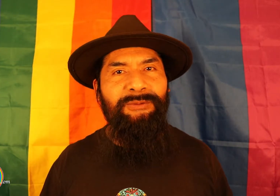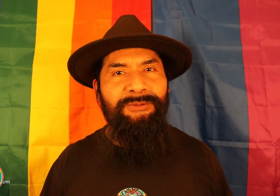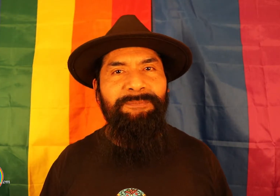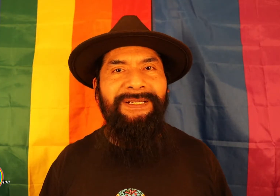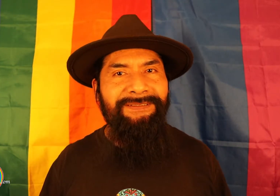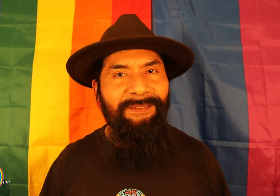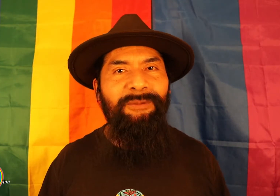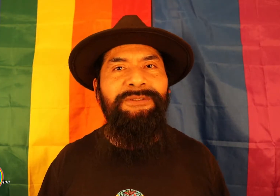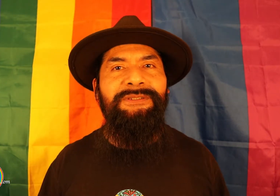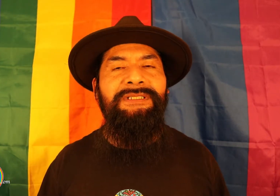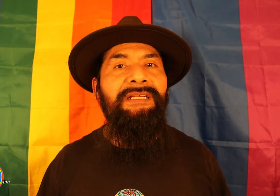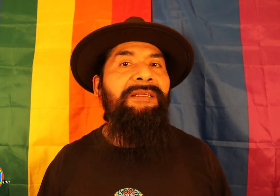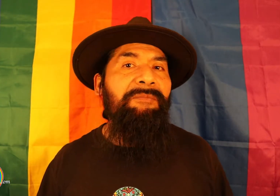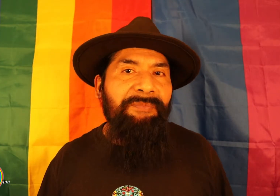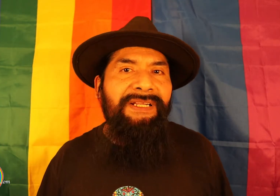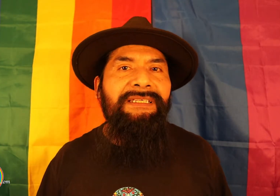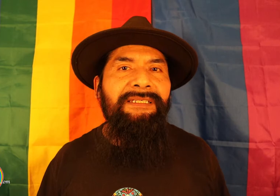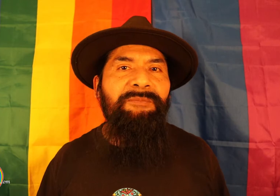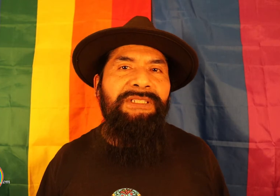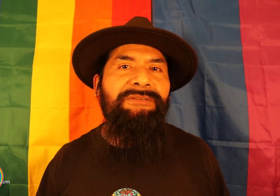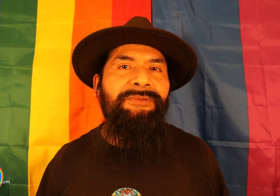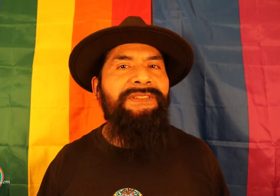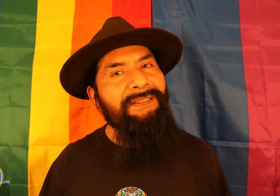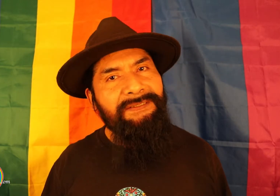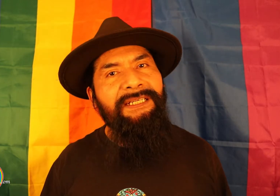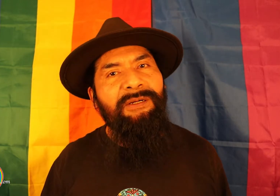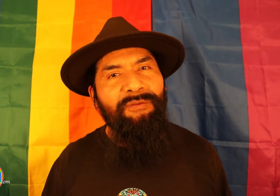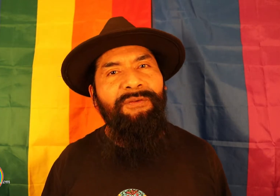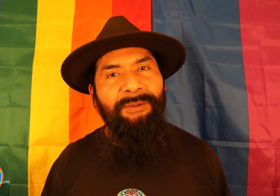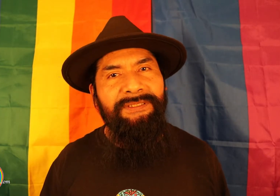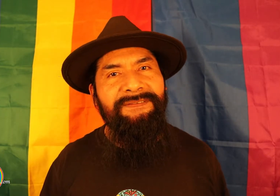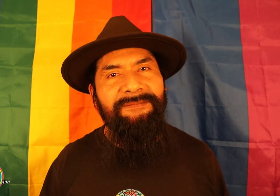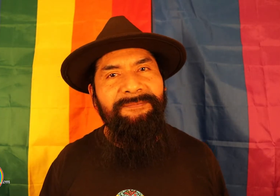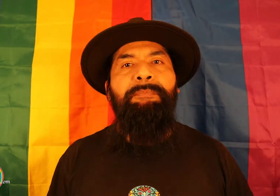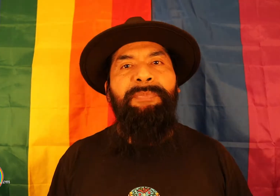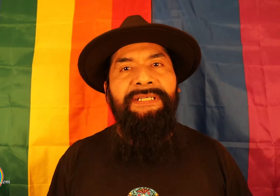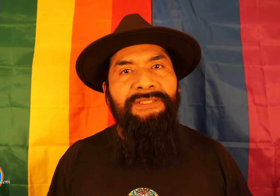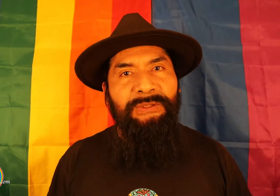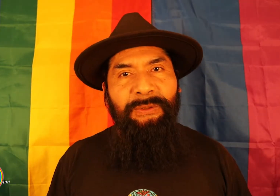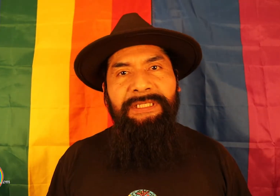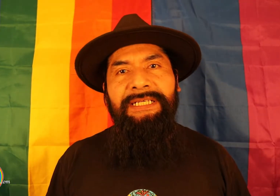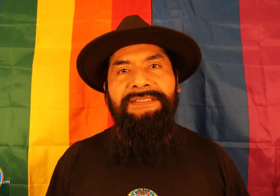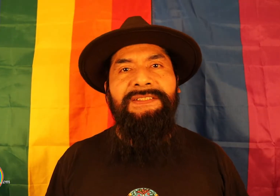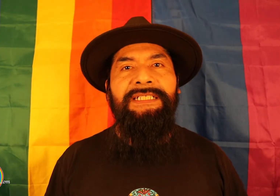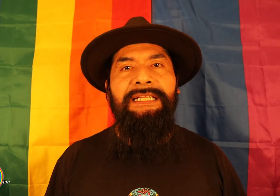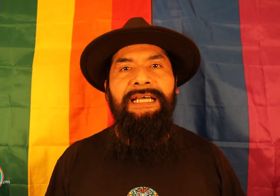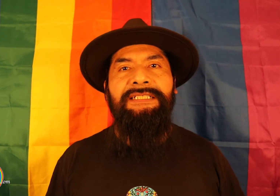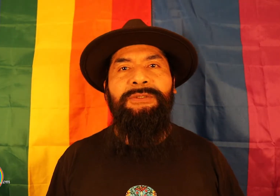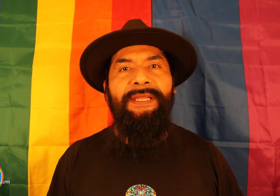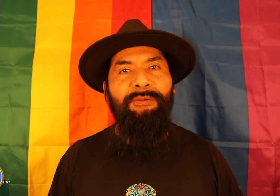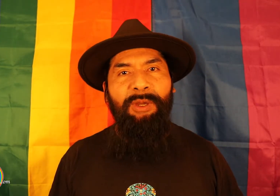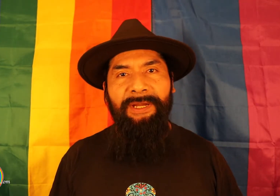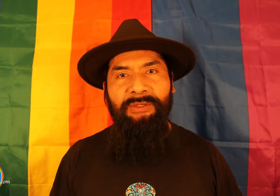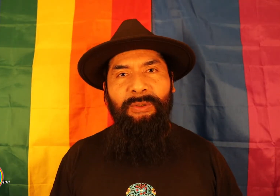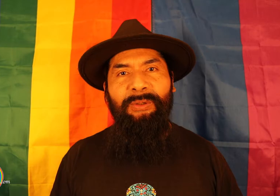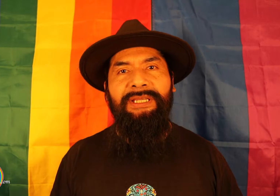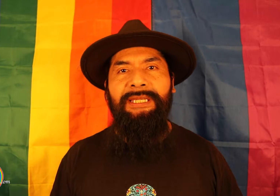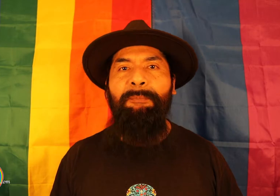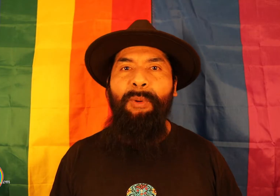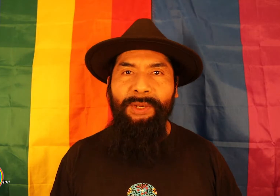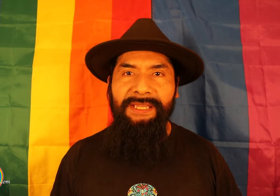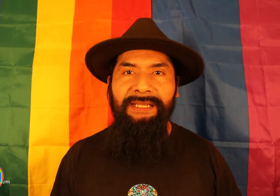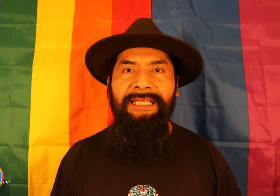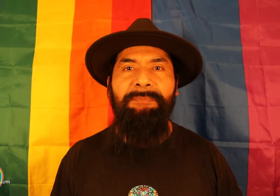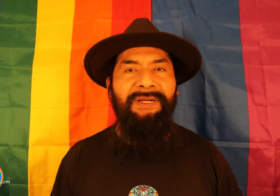a esos partidos para que, bueno, ustedes tengan opciones. Personas en la ciudad de Nueva York